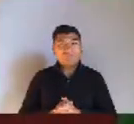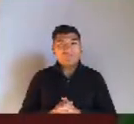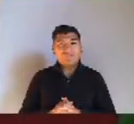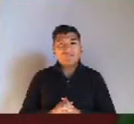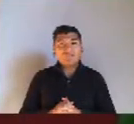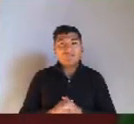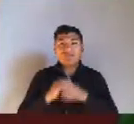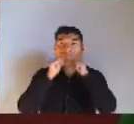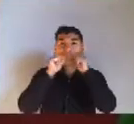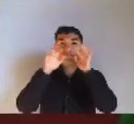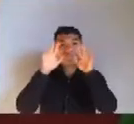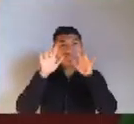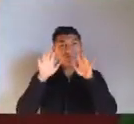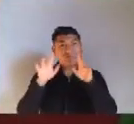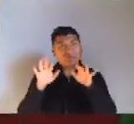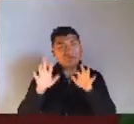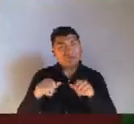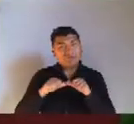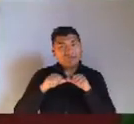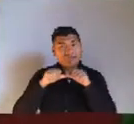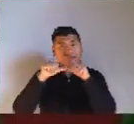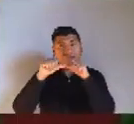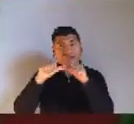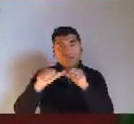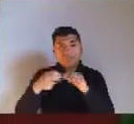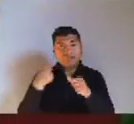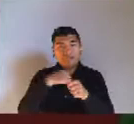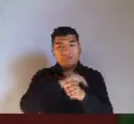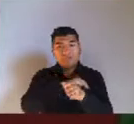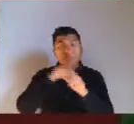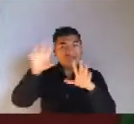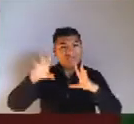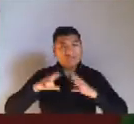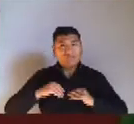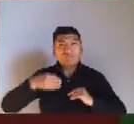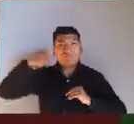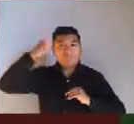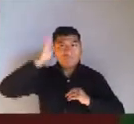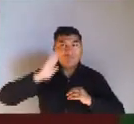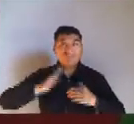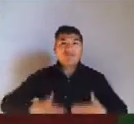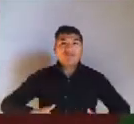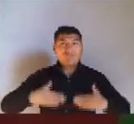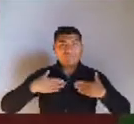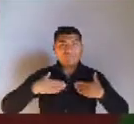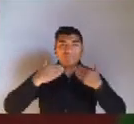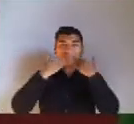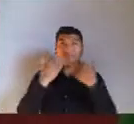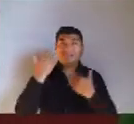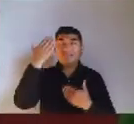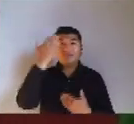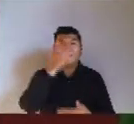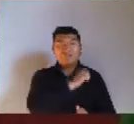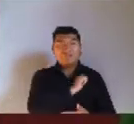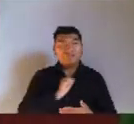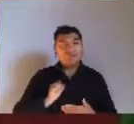por las bendiciones permanentes que recibimos del Dios de la vida.